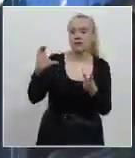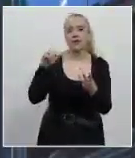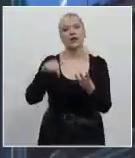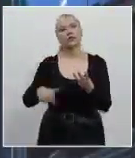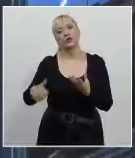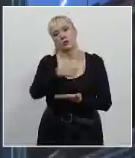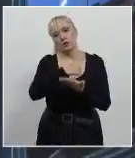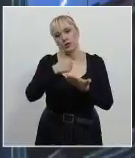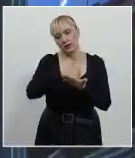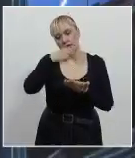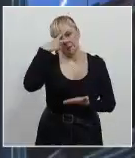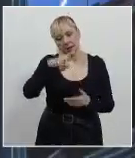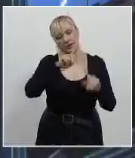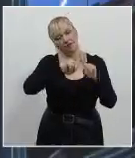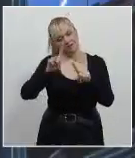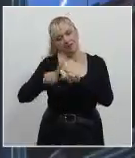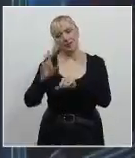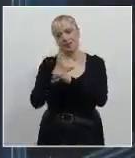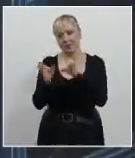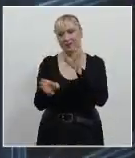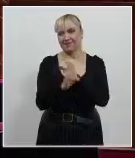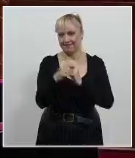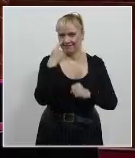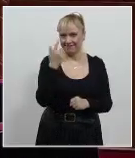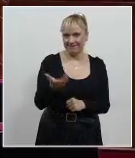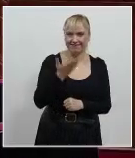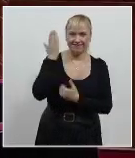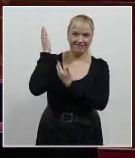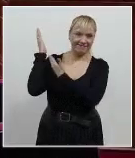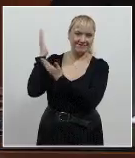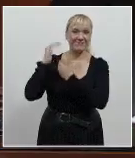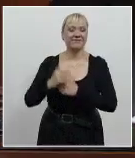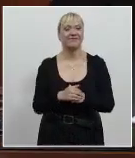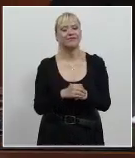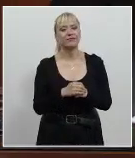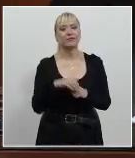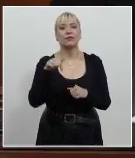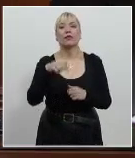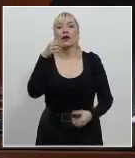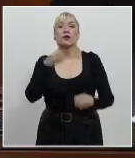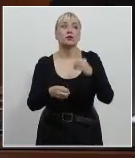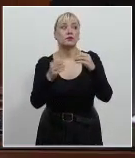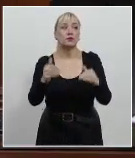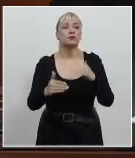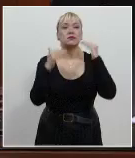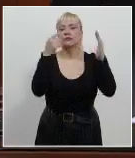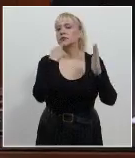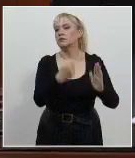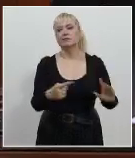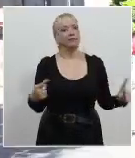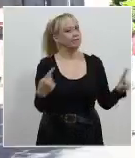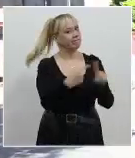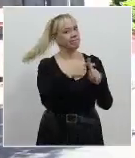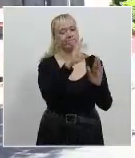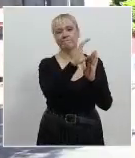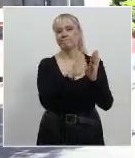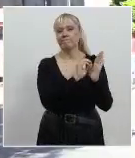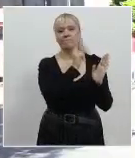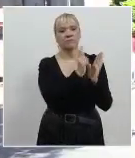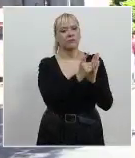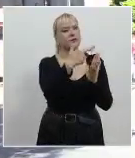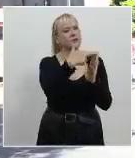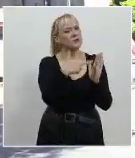del país, entre otros temas. Esta semana, el Pleno de la Corte declaró inconstitucionales disposiciones del